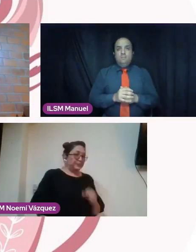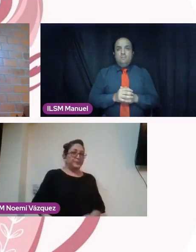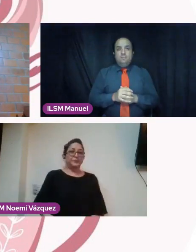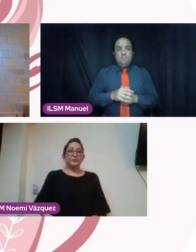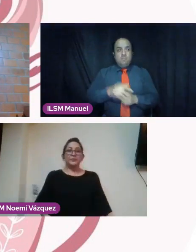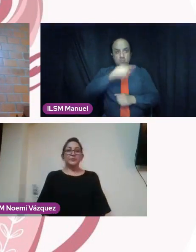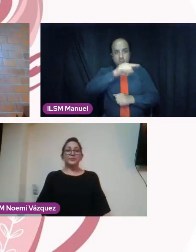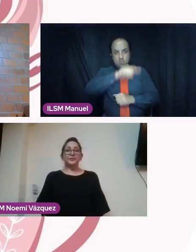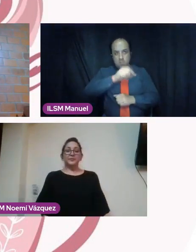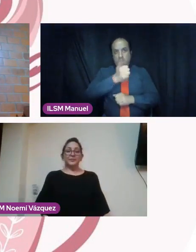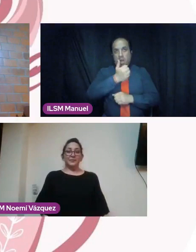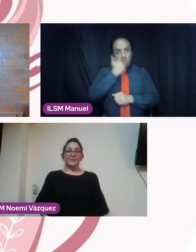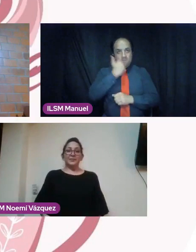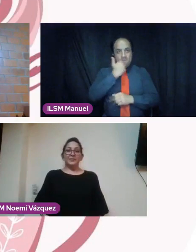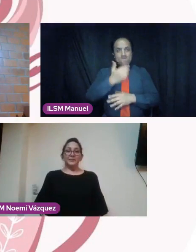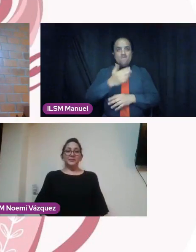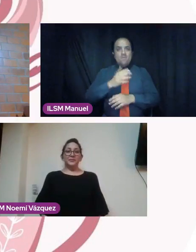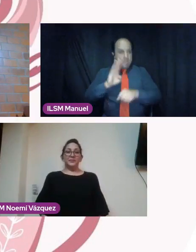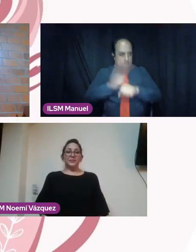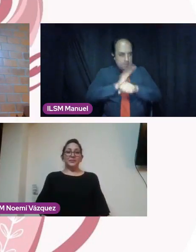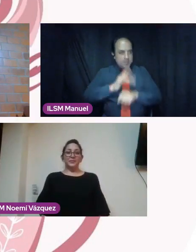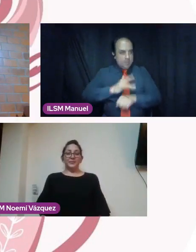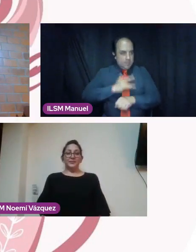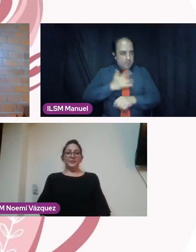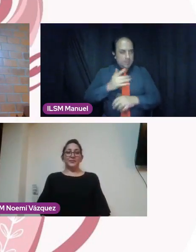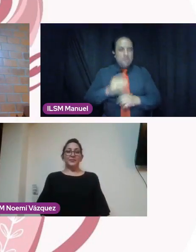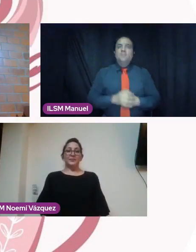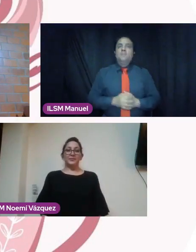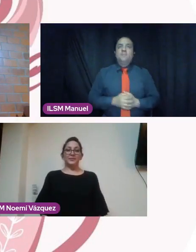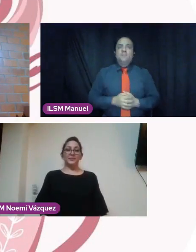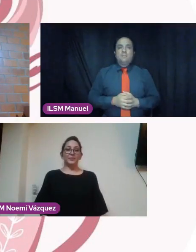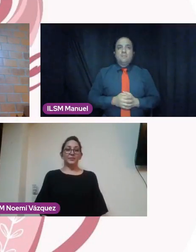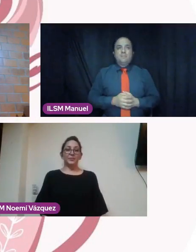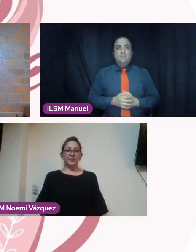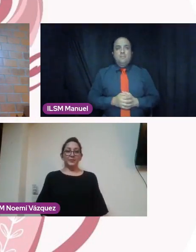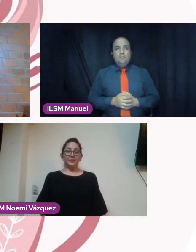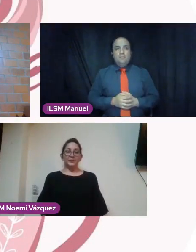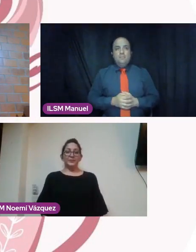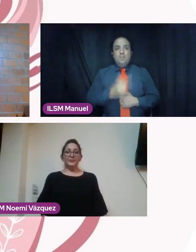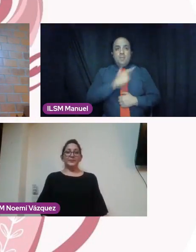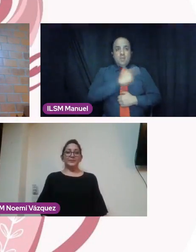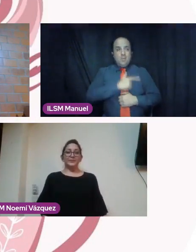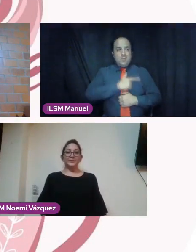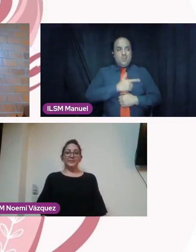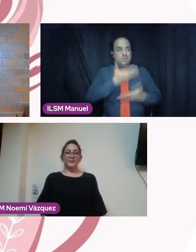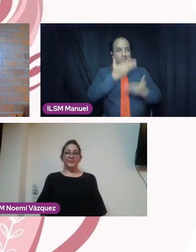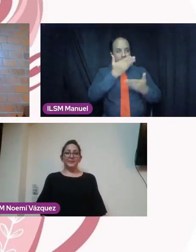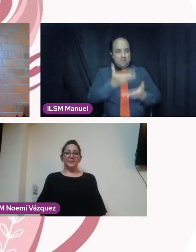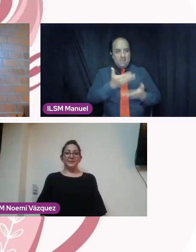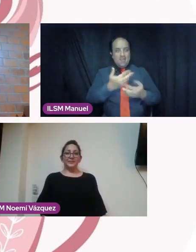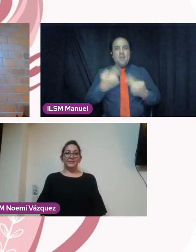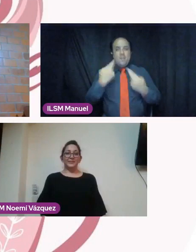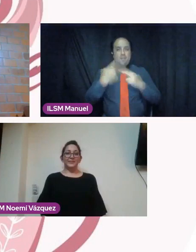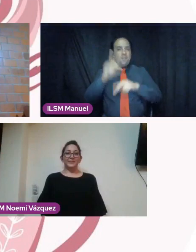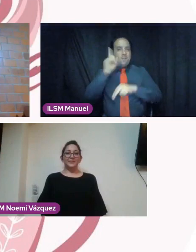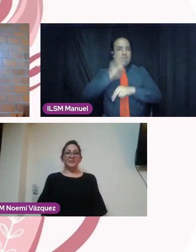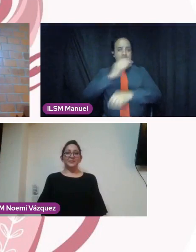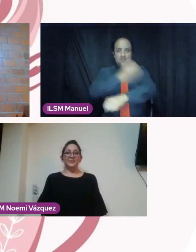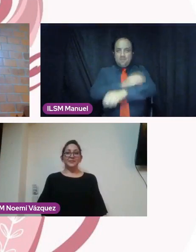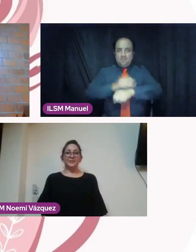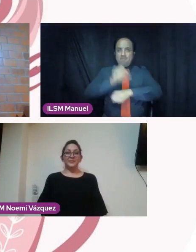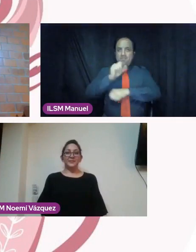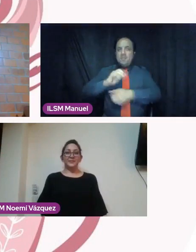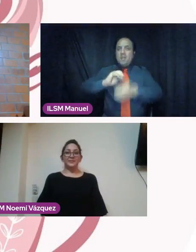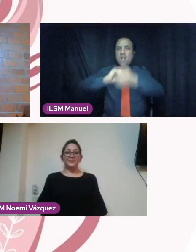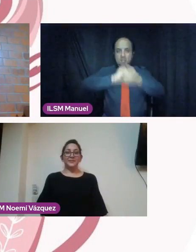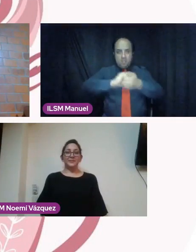bueno, pues tenga un bienestar. Así que, bueno, es un gusto de verdad, maestra, que nos acompañe. Asimismo, me permito